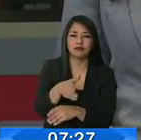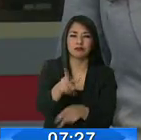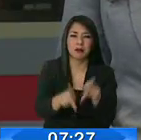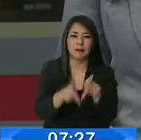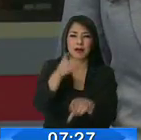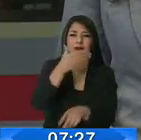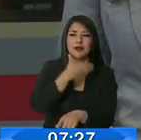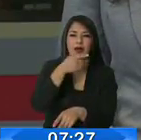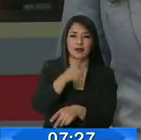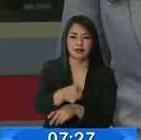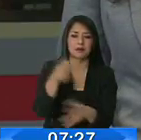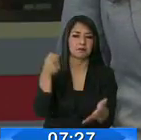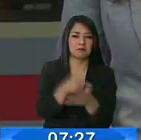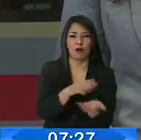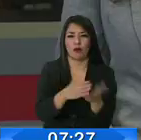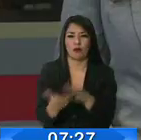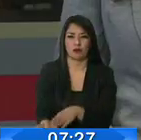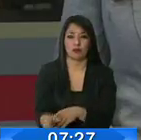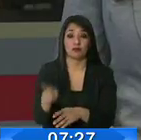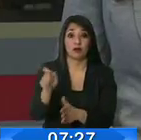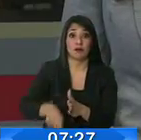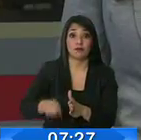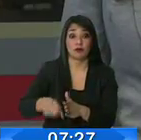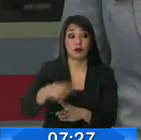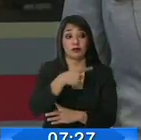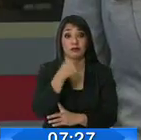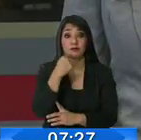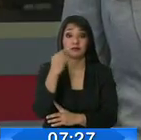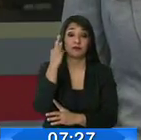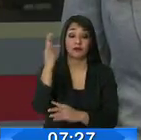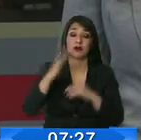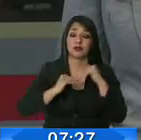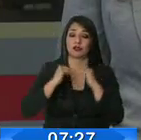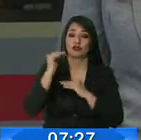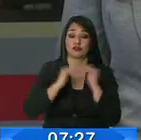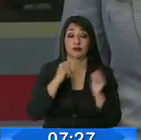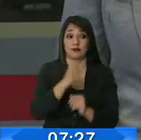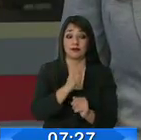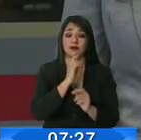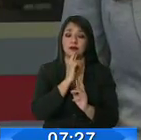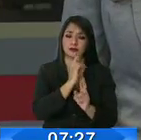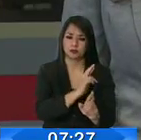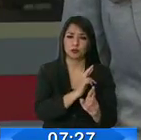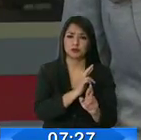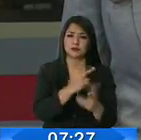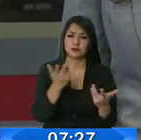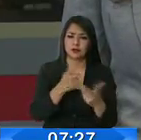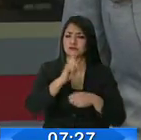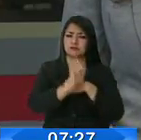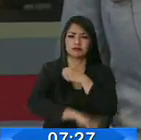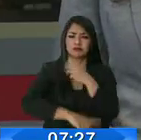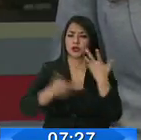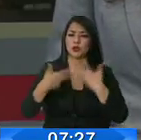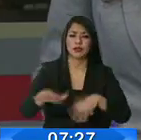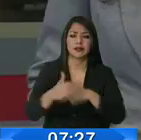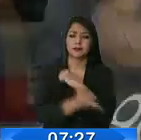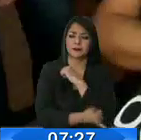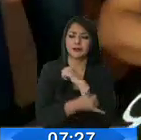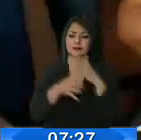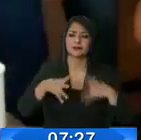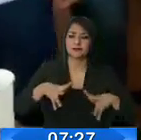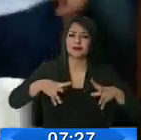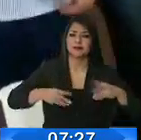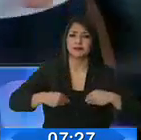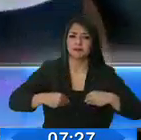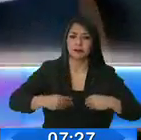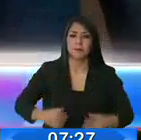la organizadora del tour insistió en la inocencia de la mujer y que está dispuesta a responder a la justicia en cualquier país.